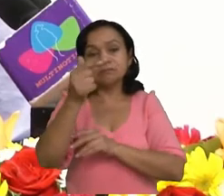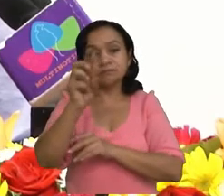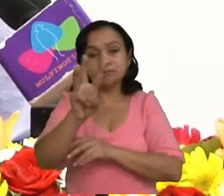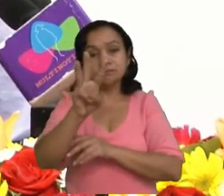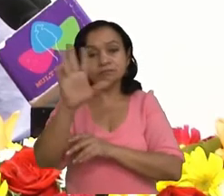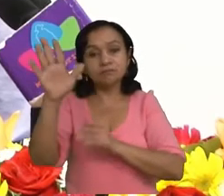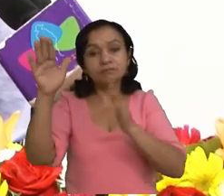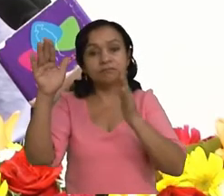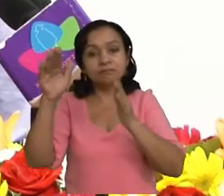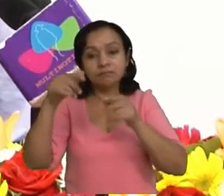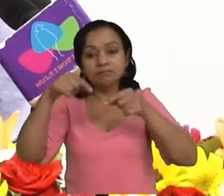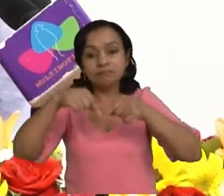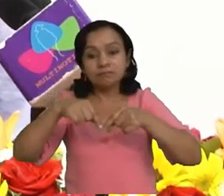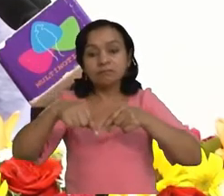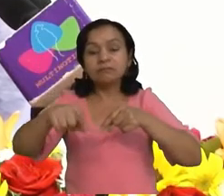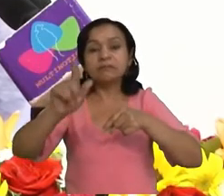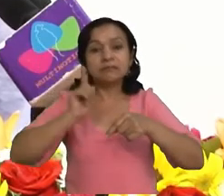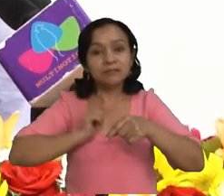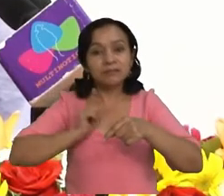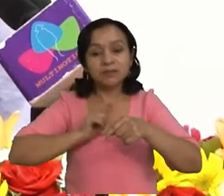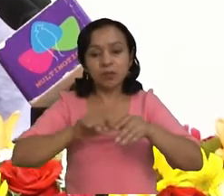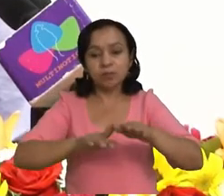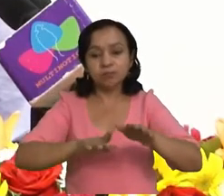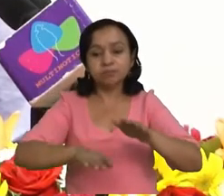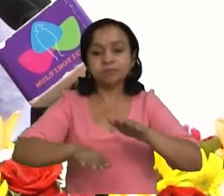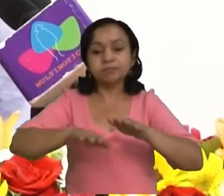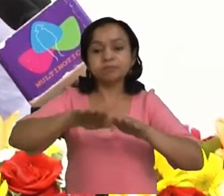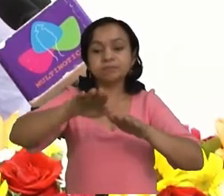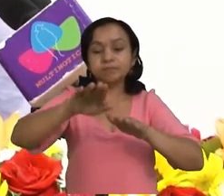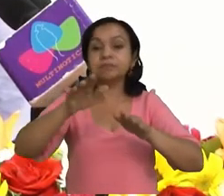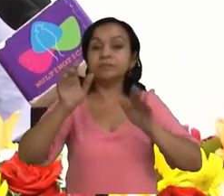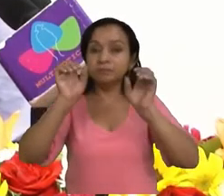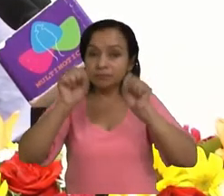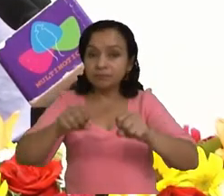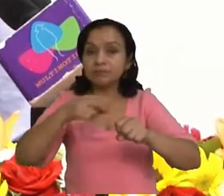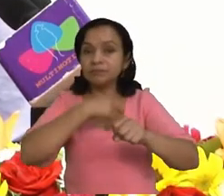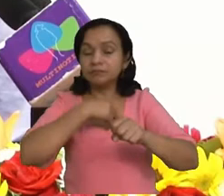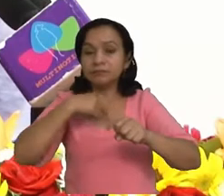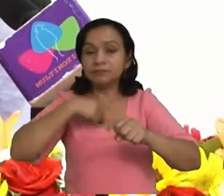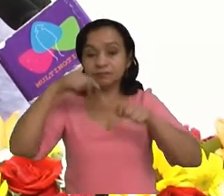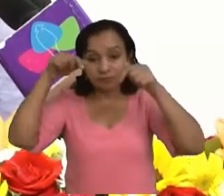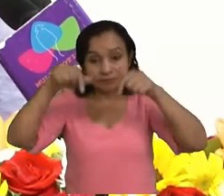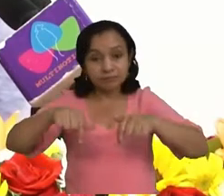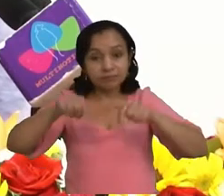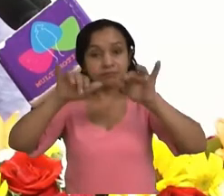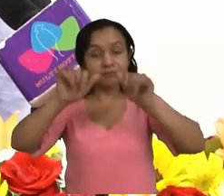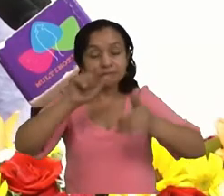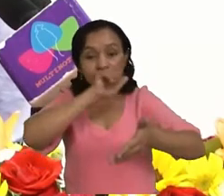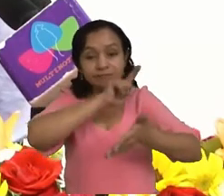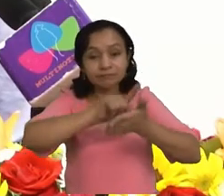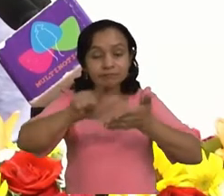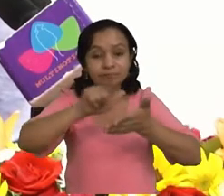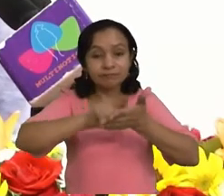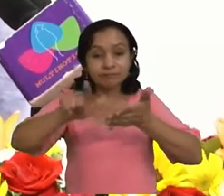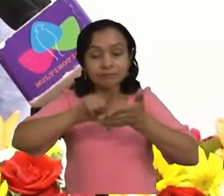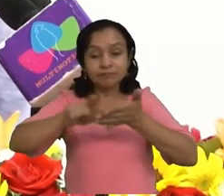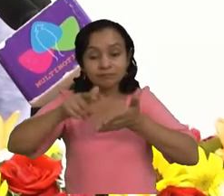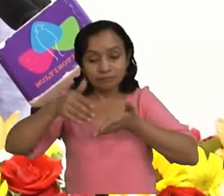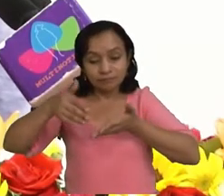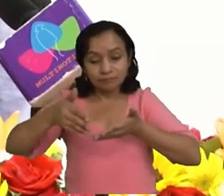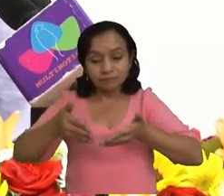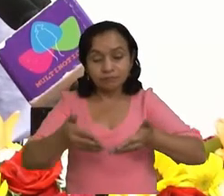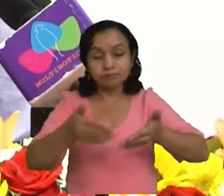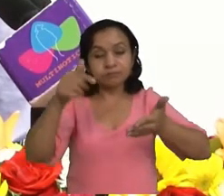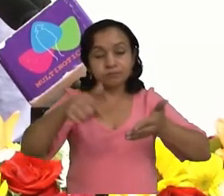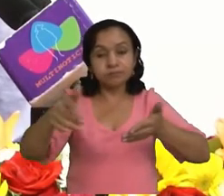735,000 metros cúbicos y es el momento apropiado para hacer limpieza en los canales internos